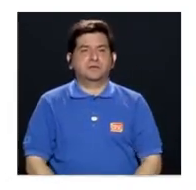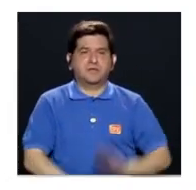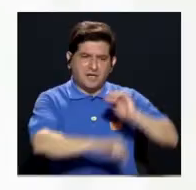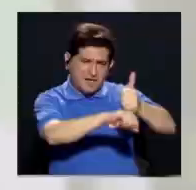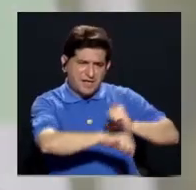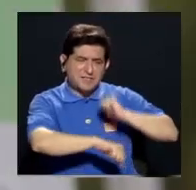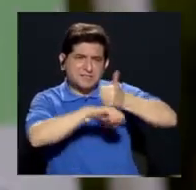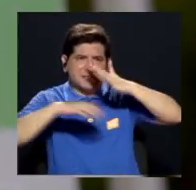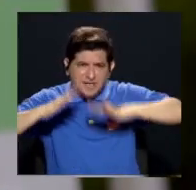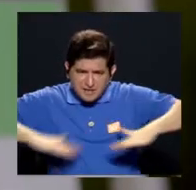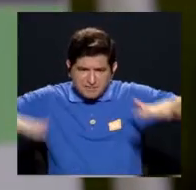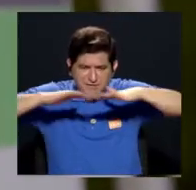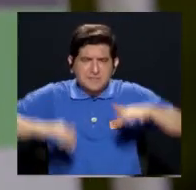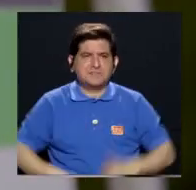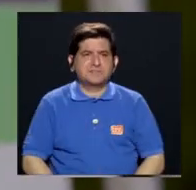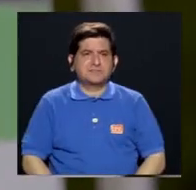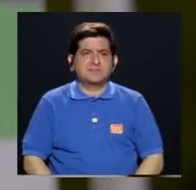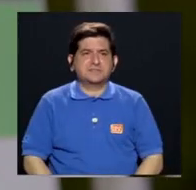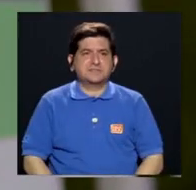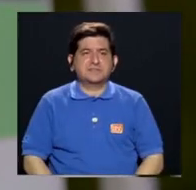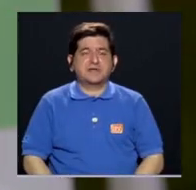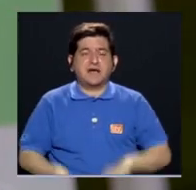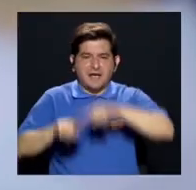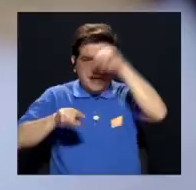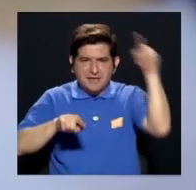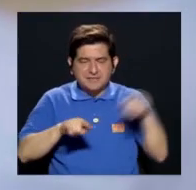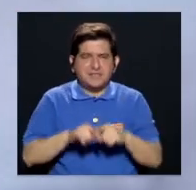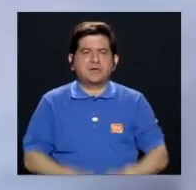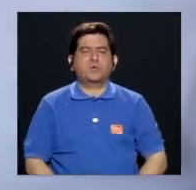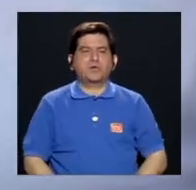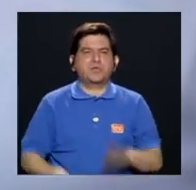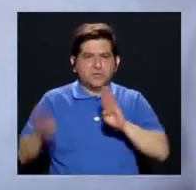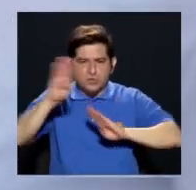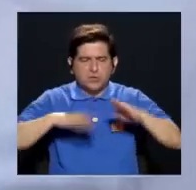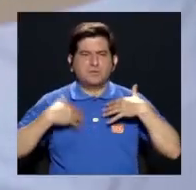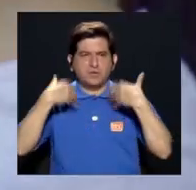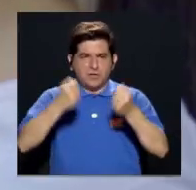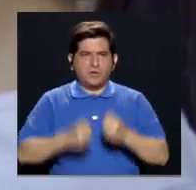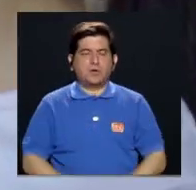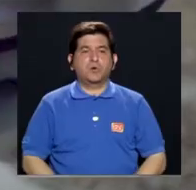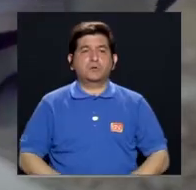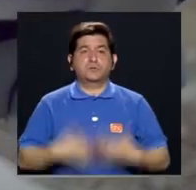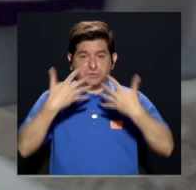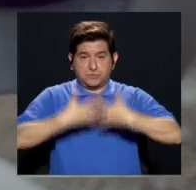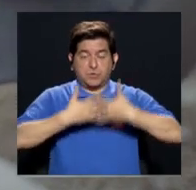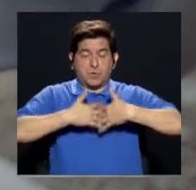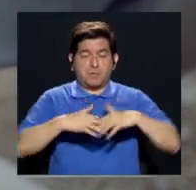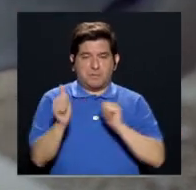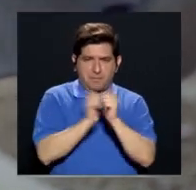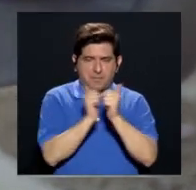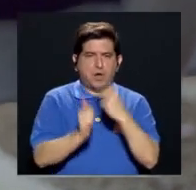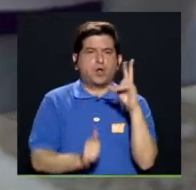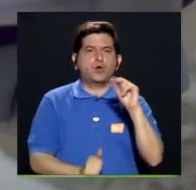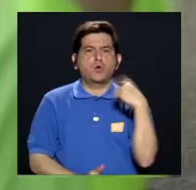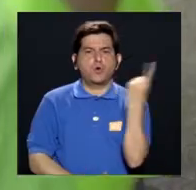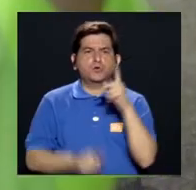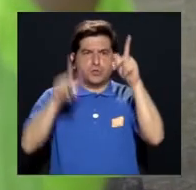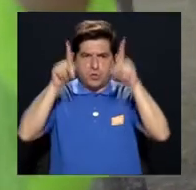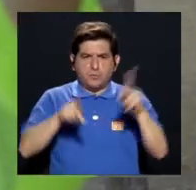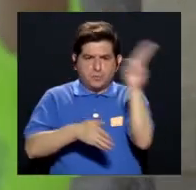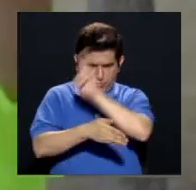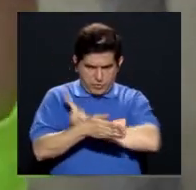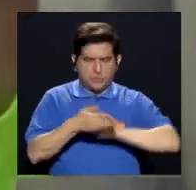han establecido espacios como los circuitos biosaludables, que son máquinas para hacer ejercicio, no solo para los miembros de la